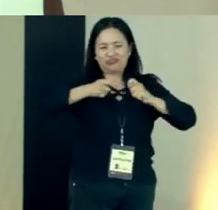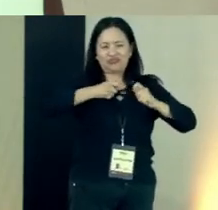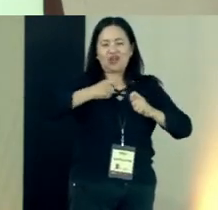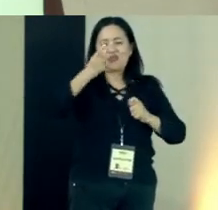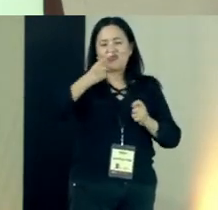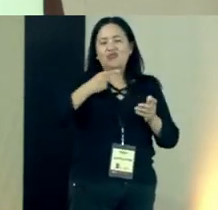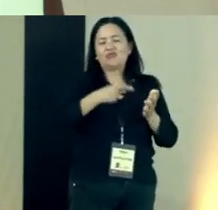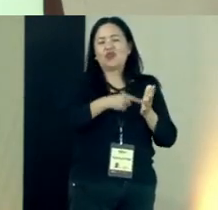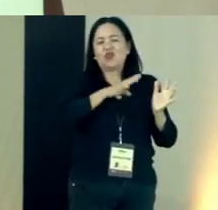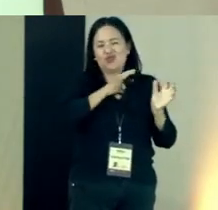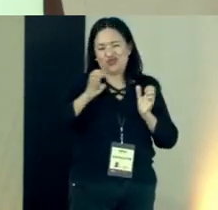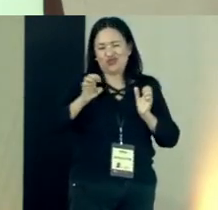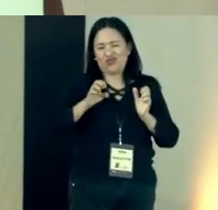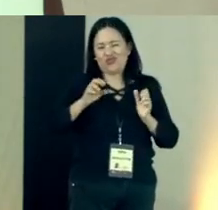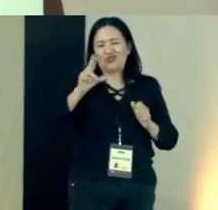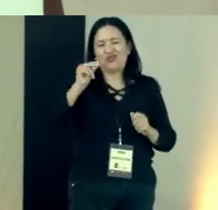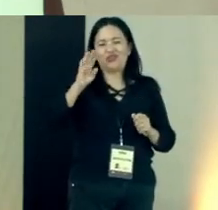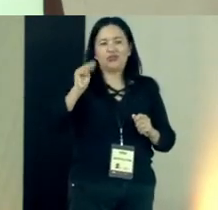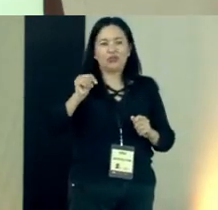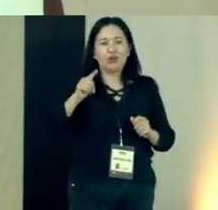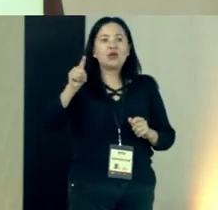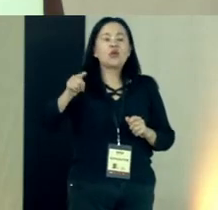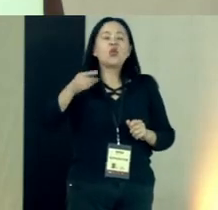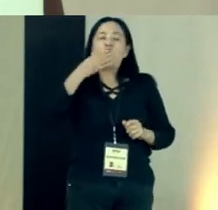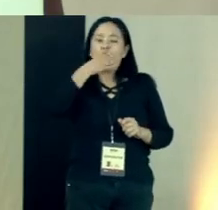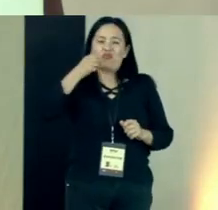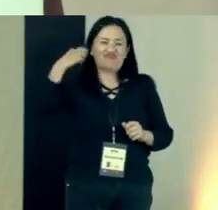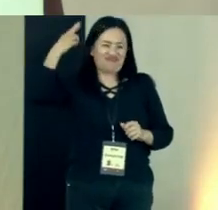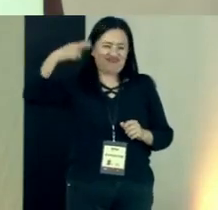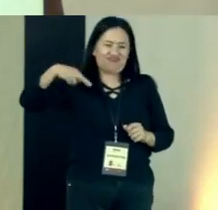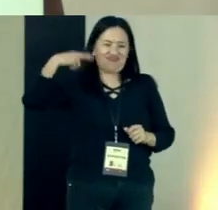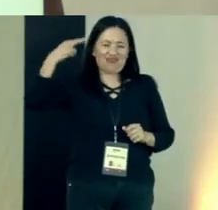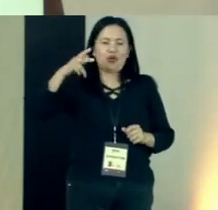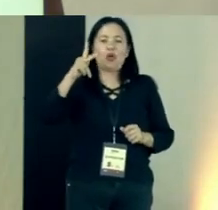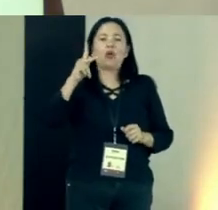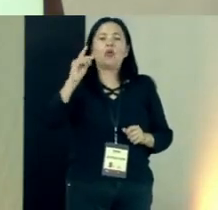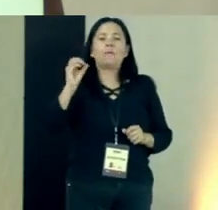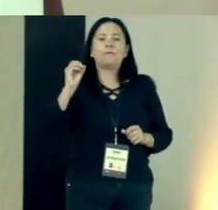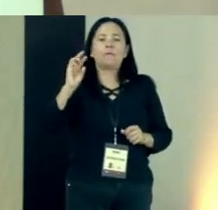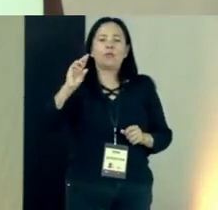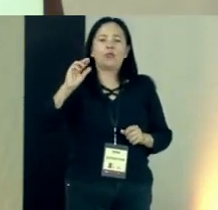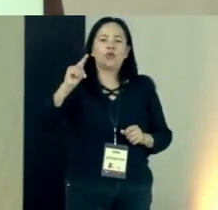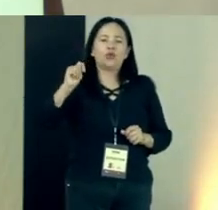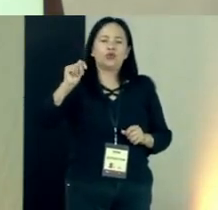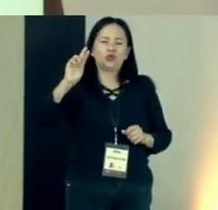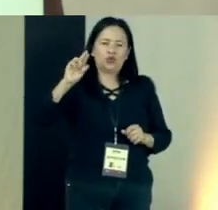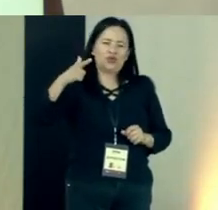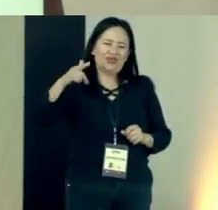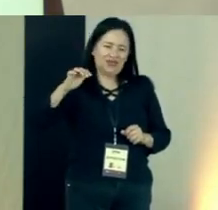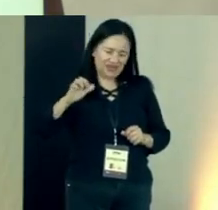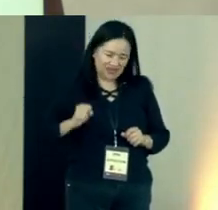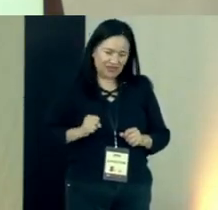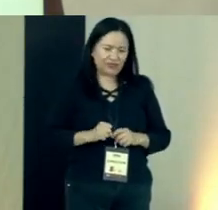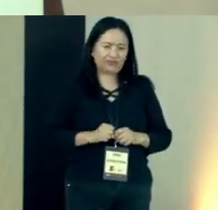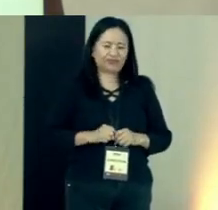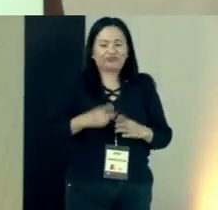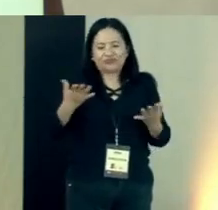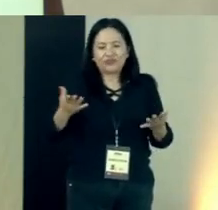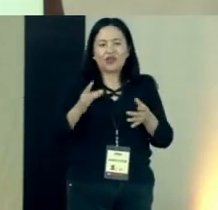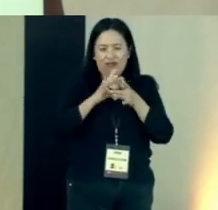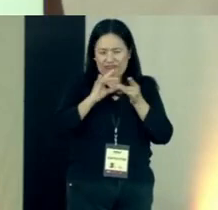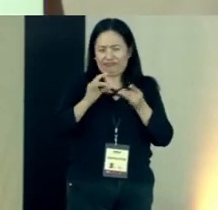1889, y regido además por un monarca que era portugués, era descendiente de los monarcas portugueses. Entonces, estas